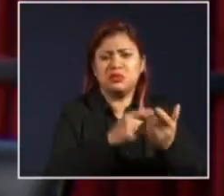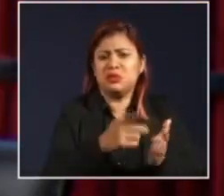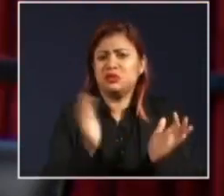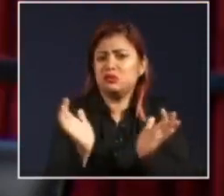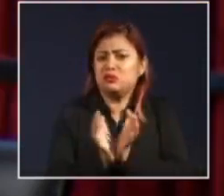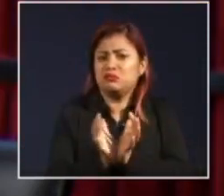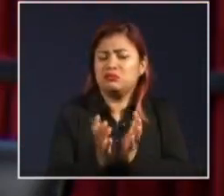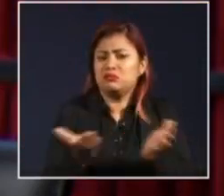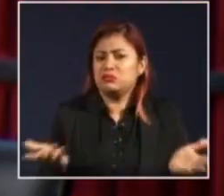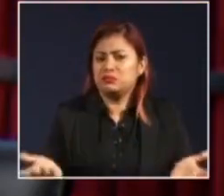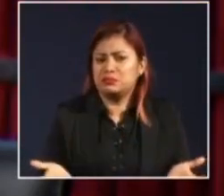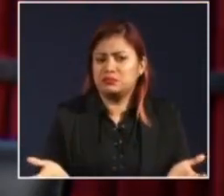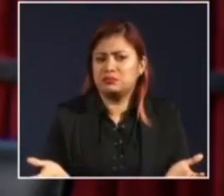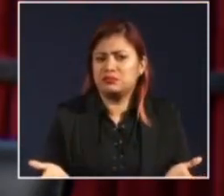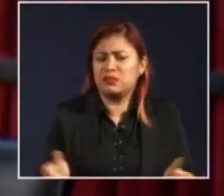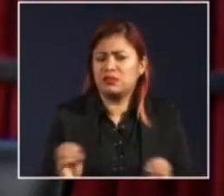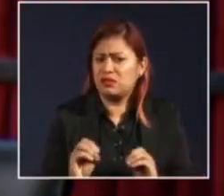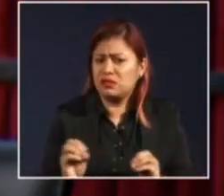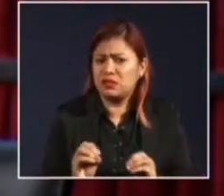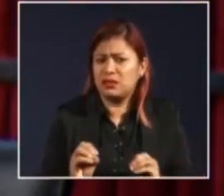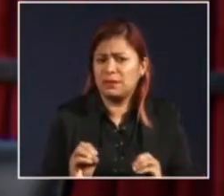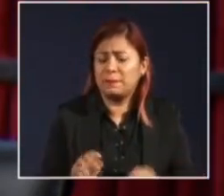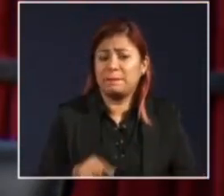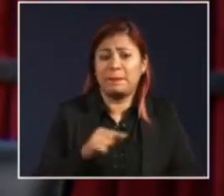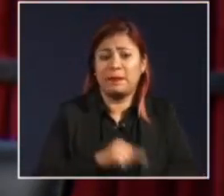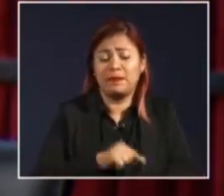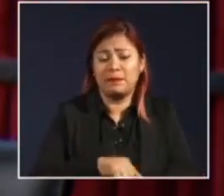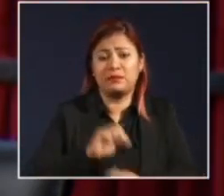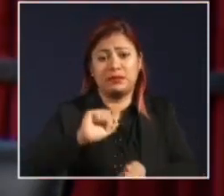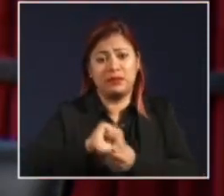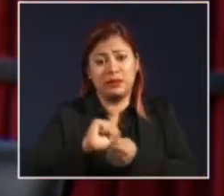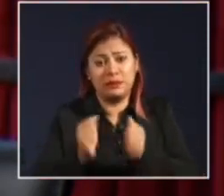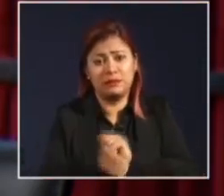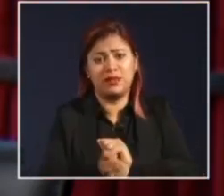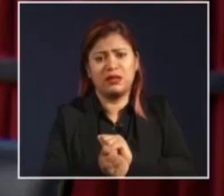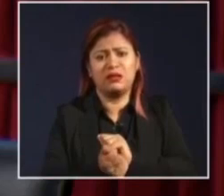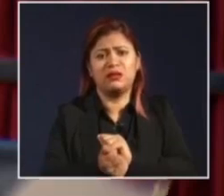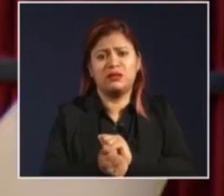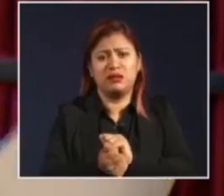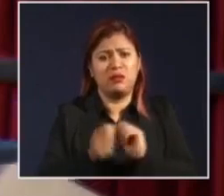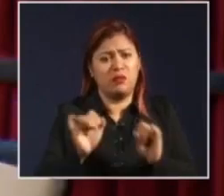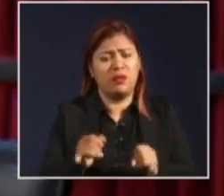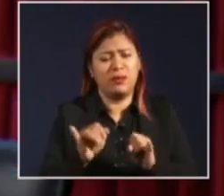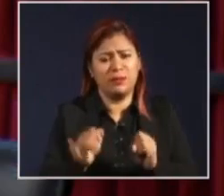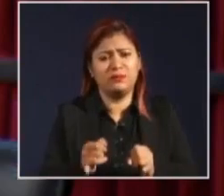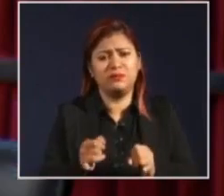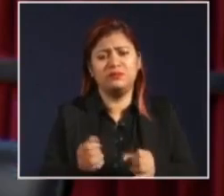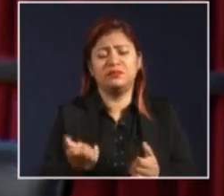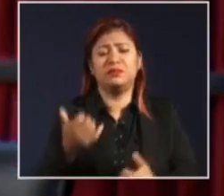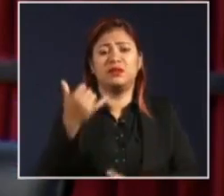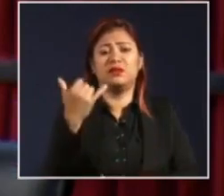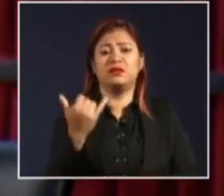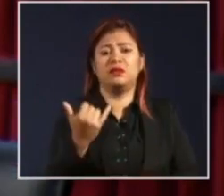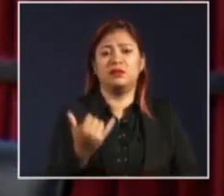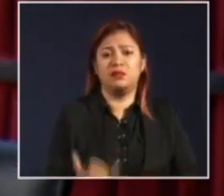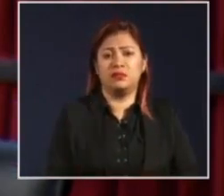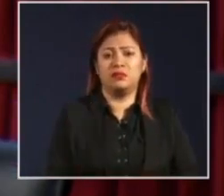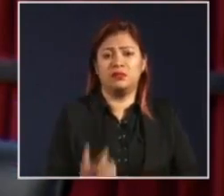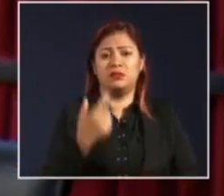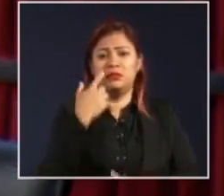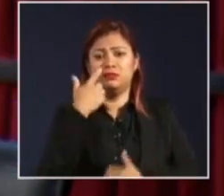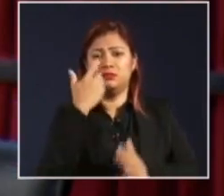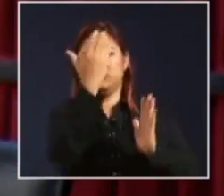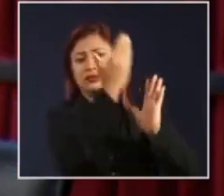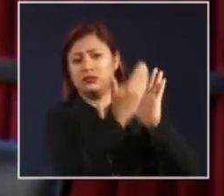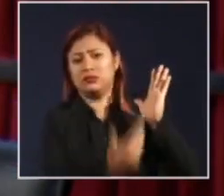merecen? Ya es tiempo de cambiar las reglas del juego. Ahora, arbitrariamente señalan que